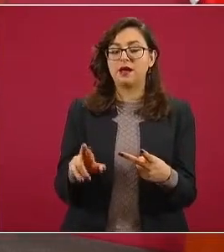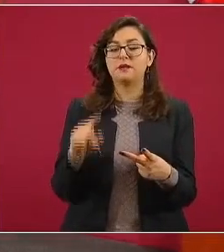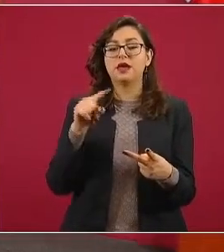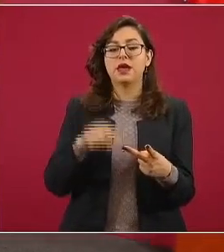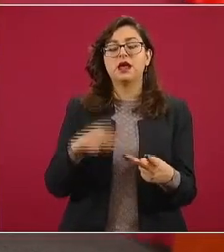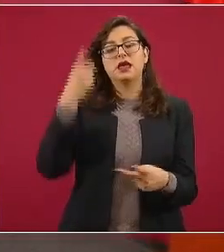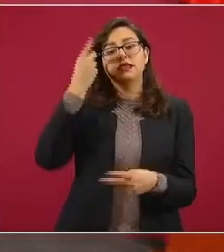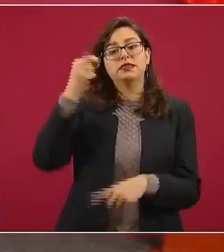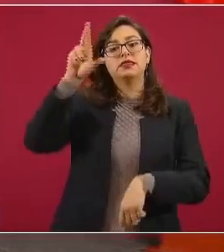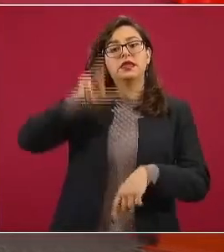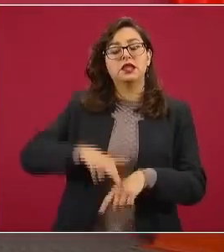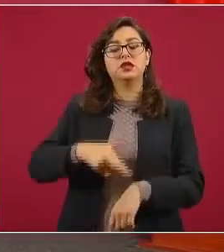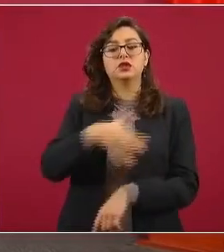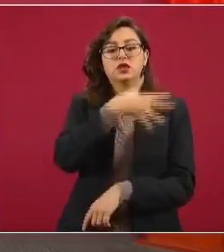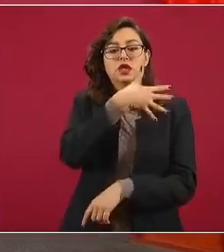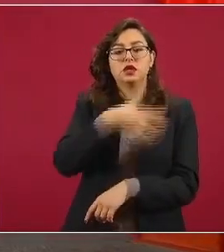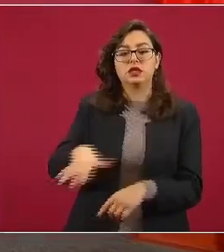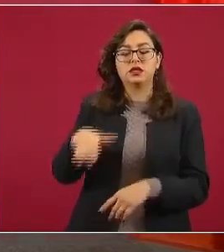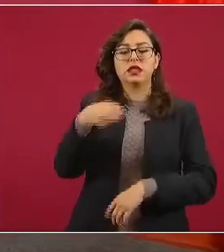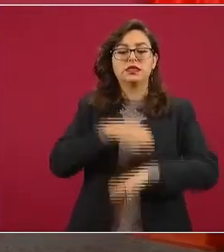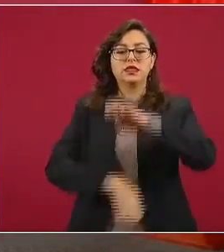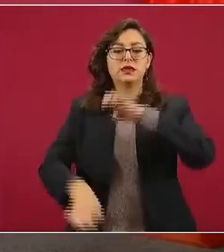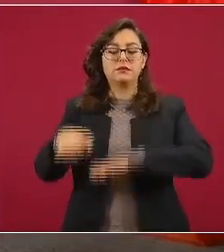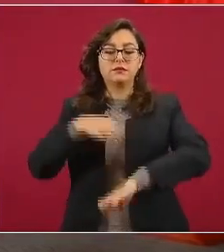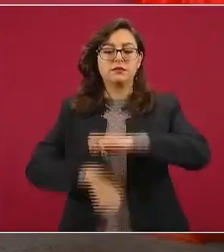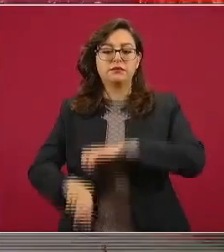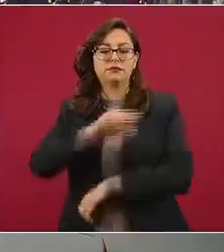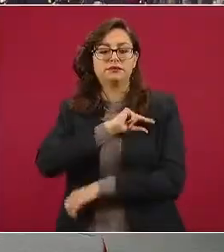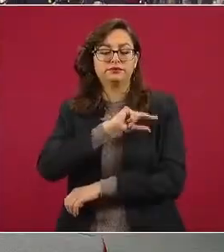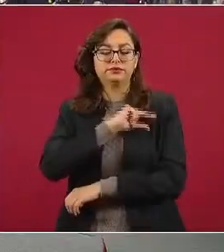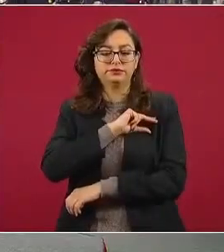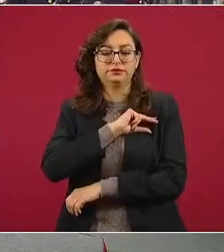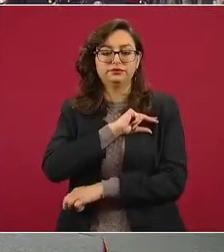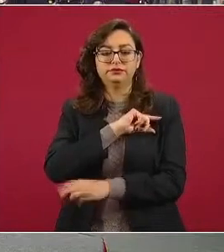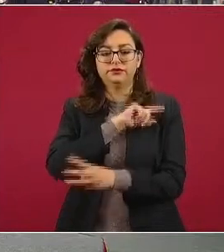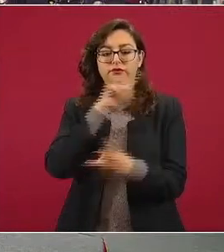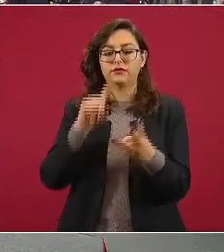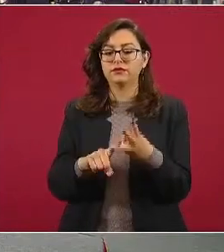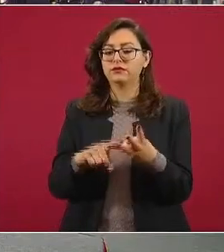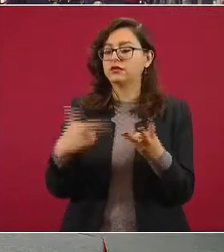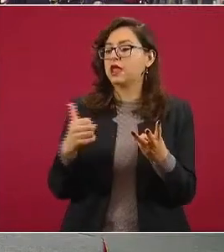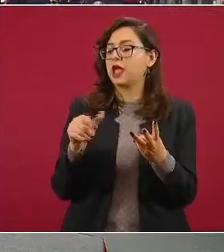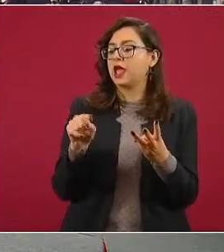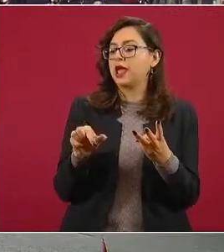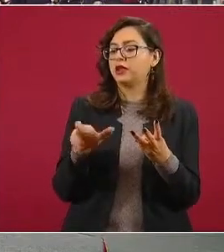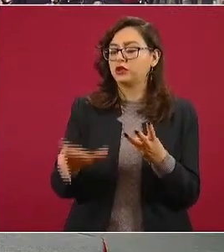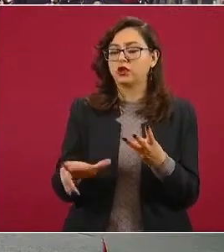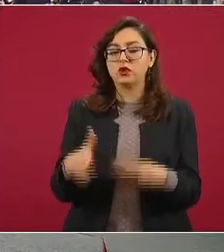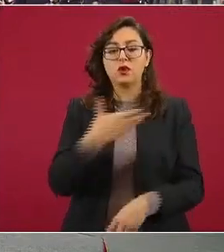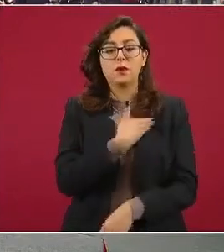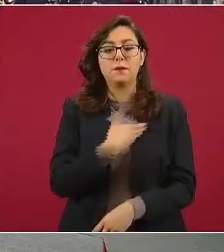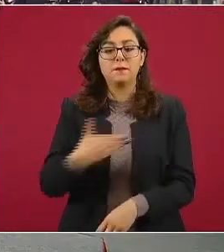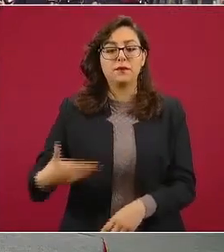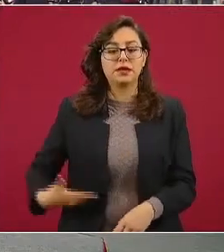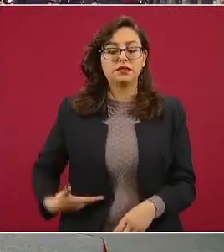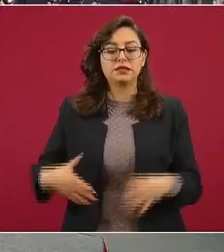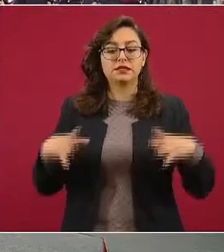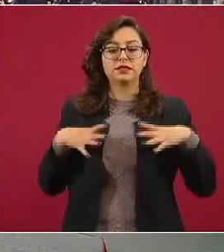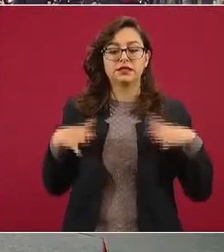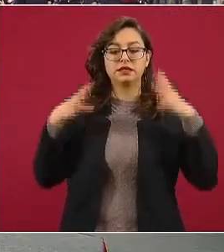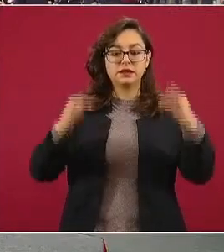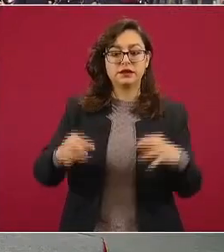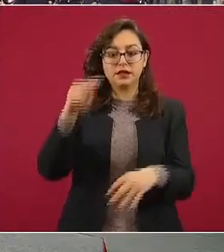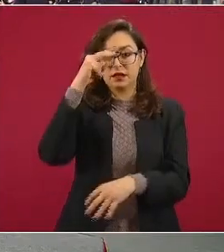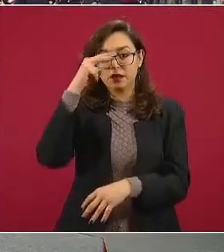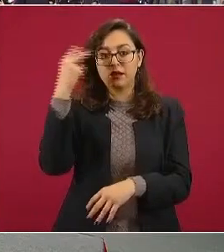general del Consorcio Mexicano de Hospitales, y a Héctor Valle, presidente ejecutivo de la Fundación